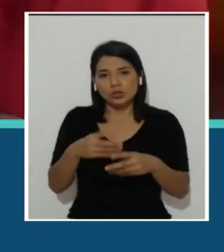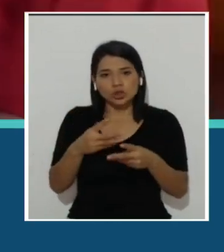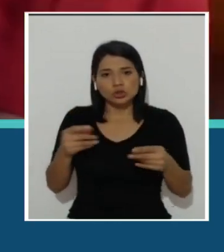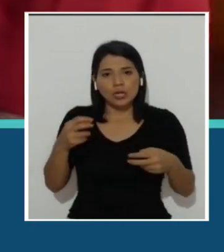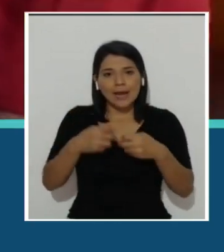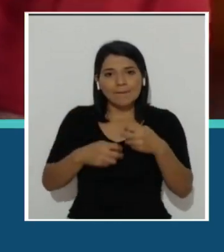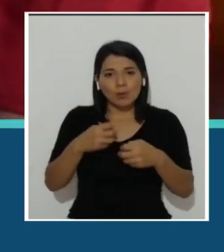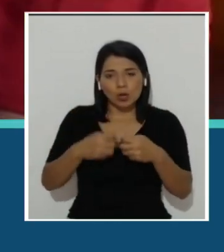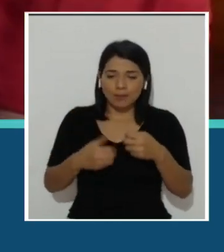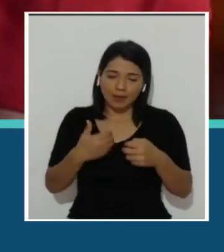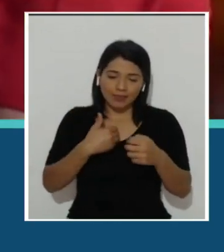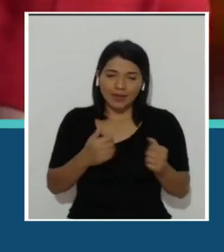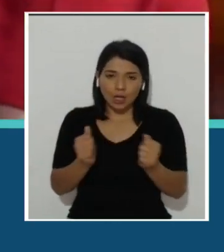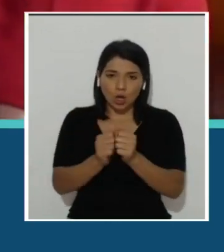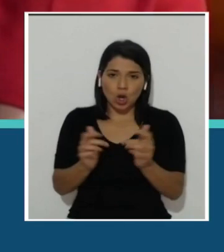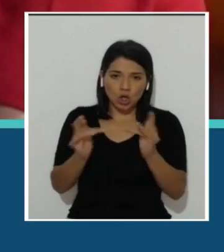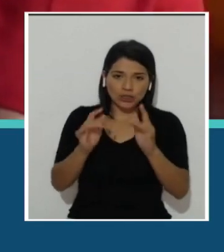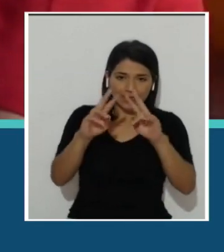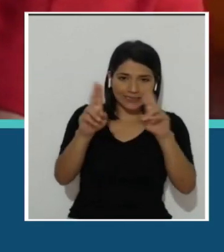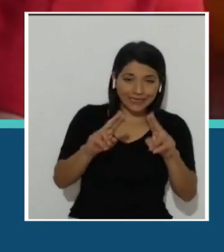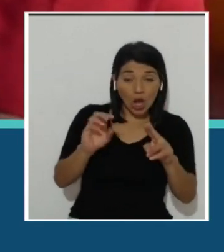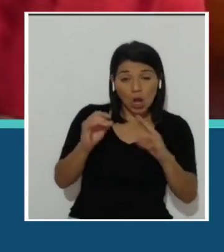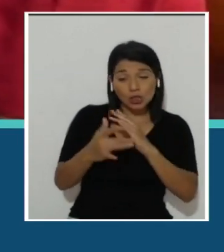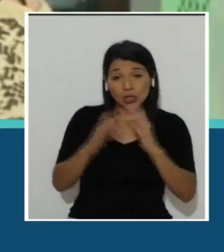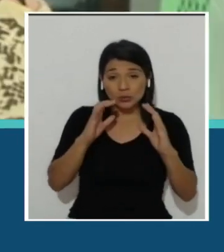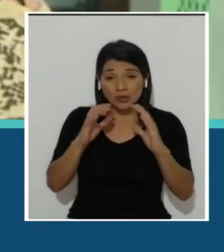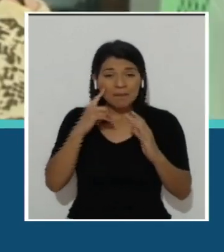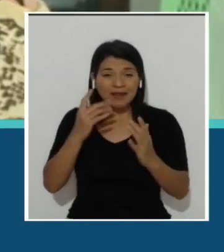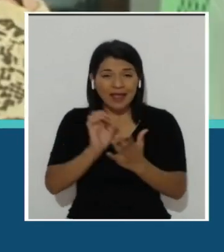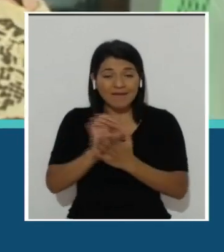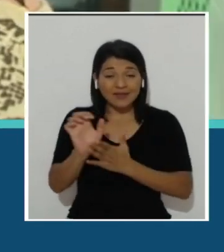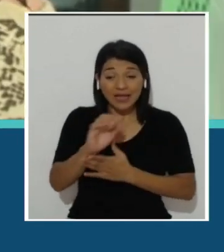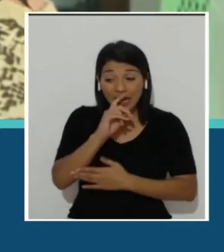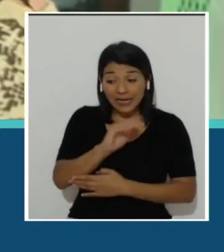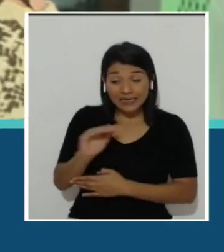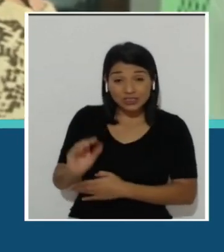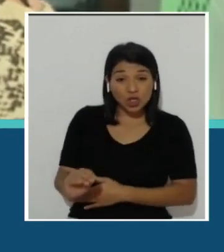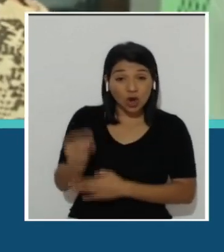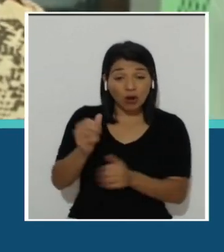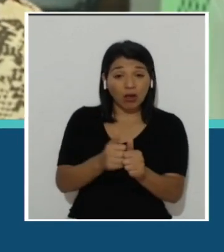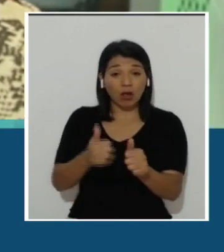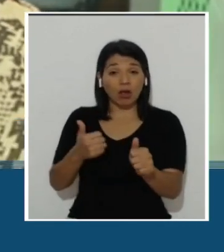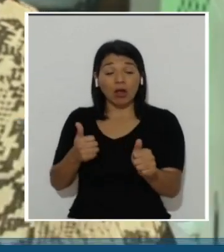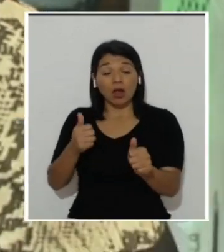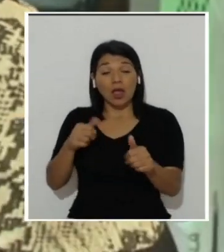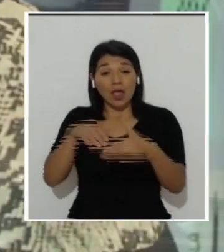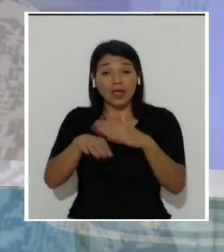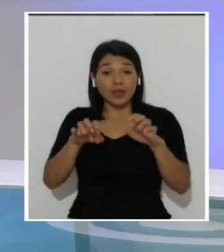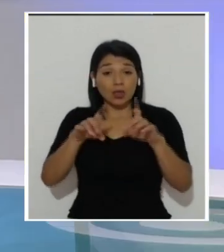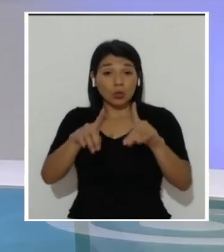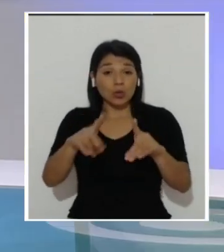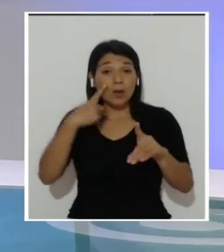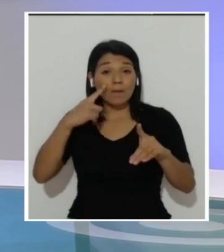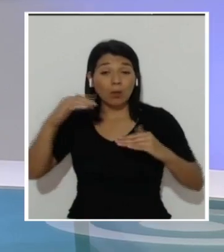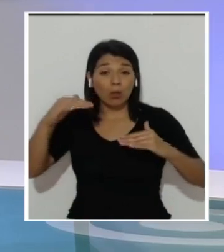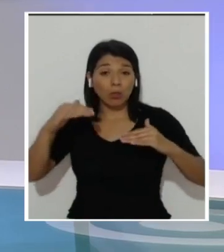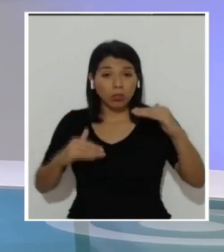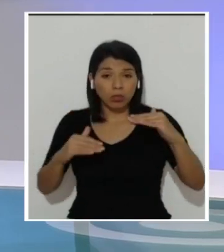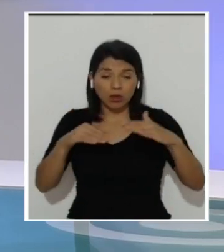afecta, y así evitar que más niños y jóvenes se sigan quedando atrás en su educación por causa de la brecha digital.